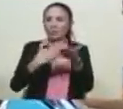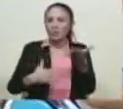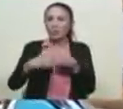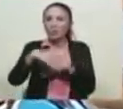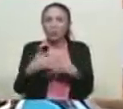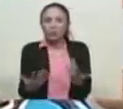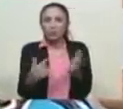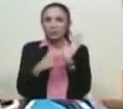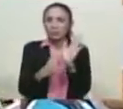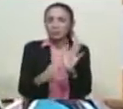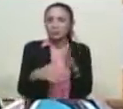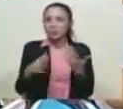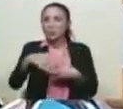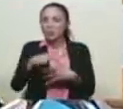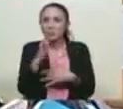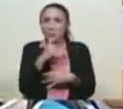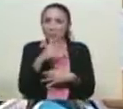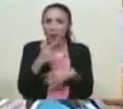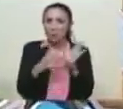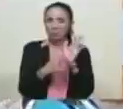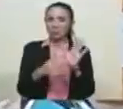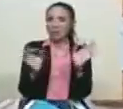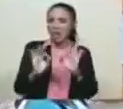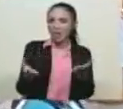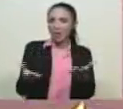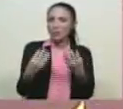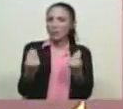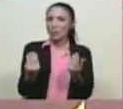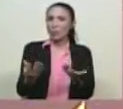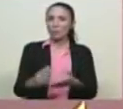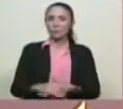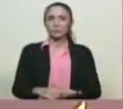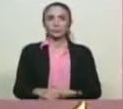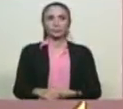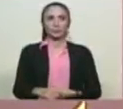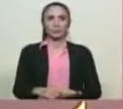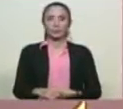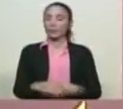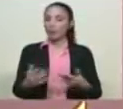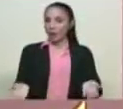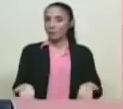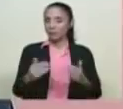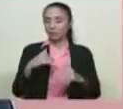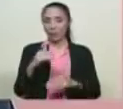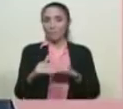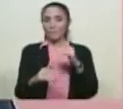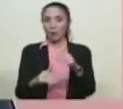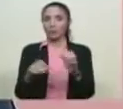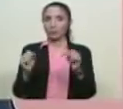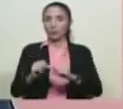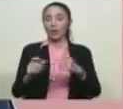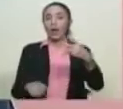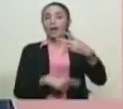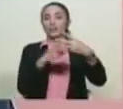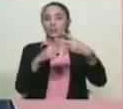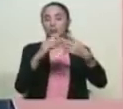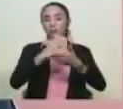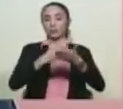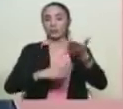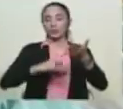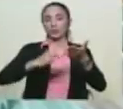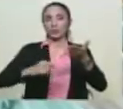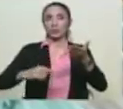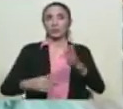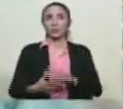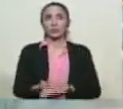¿Dónde está el contrato colectivo promódulo? Y hemos dado un paso. Es el segundo contrato. Y